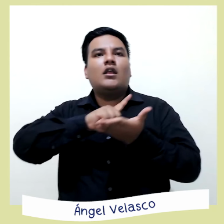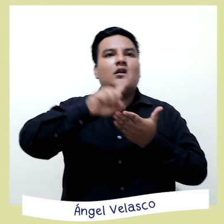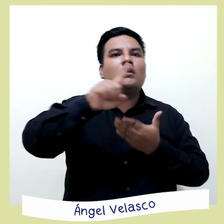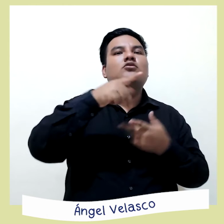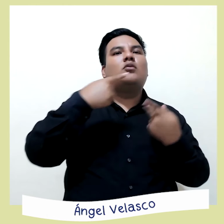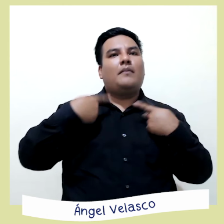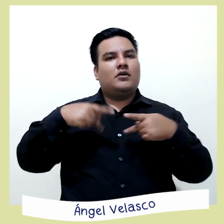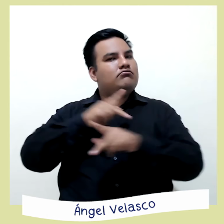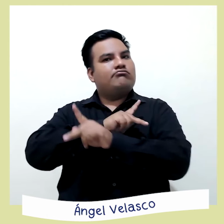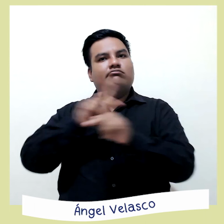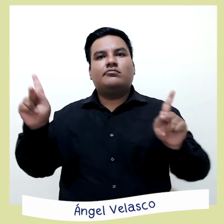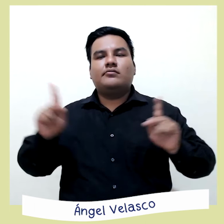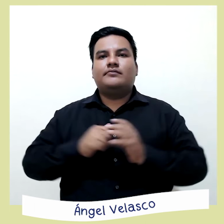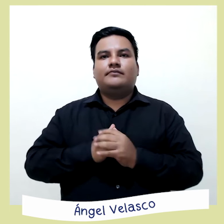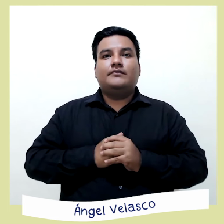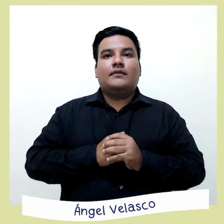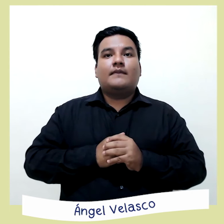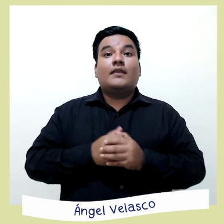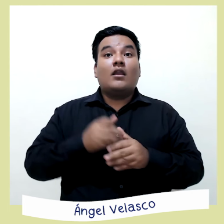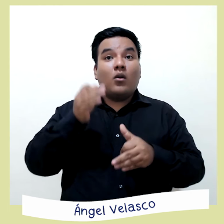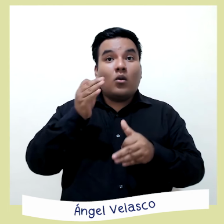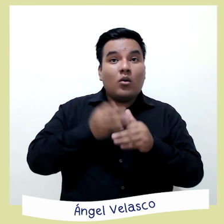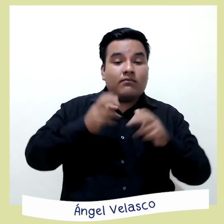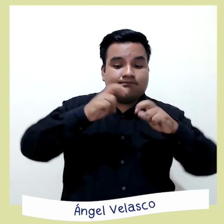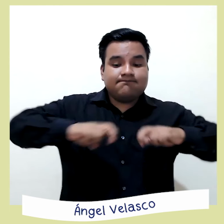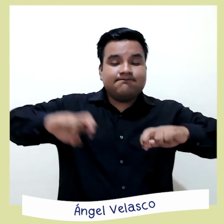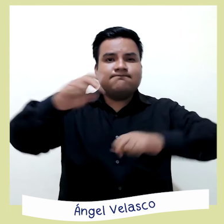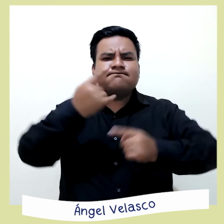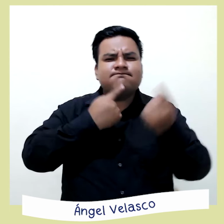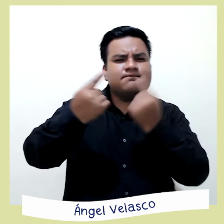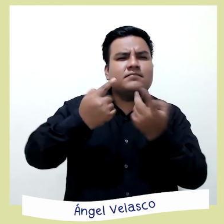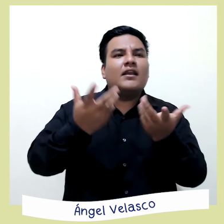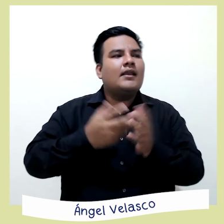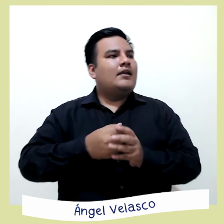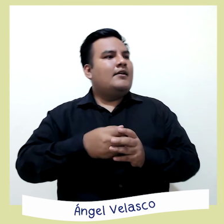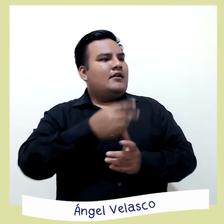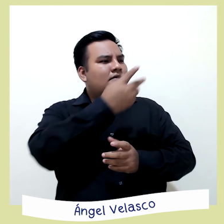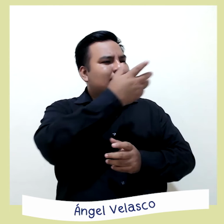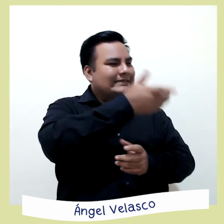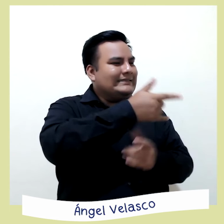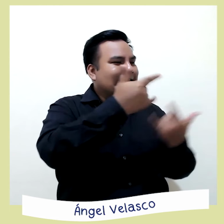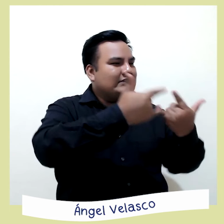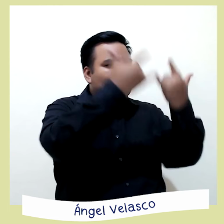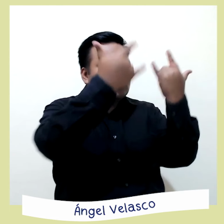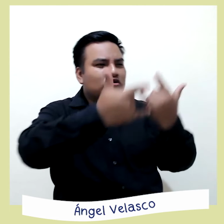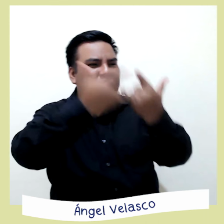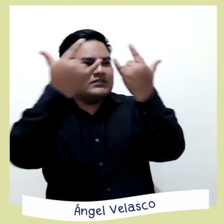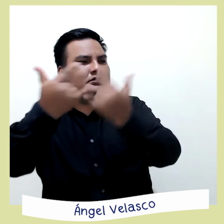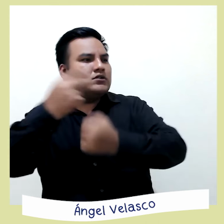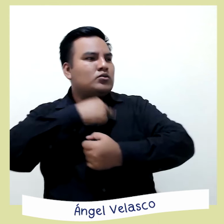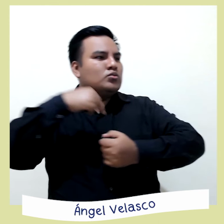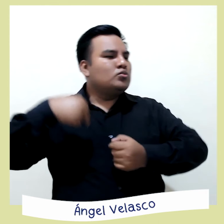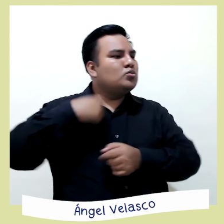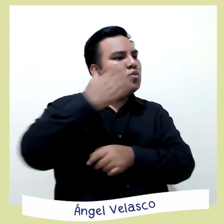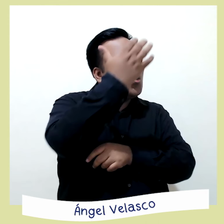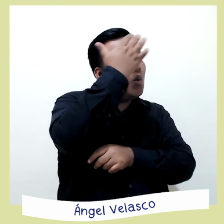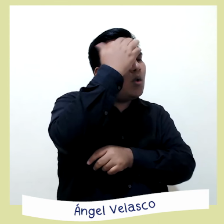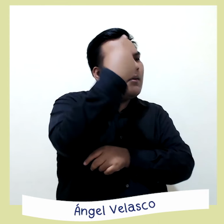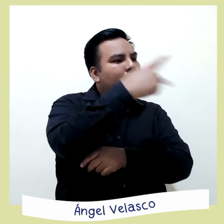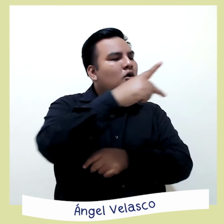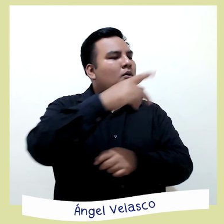sociedad para ser más incluyentes y respetar los derechos de todas las personas. Este conversatorio visibiliza